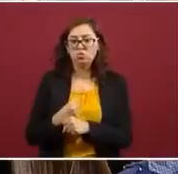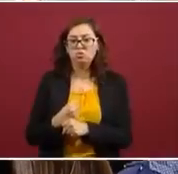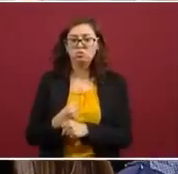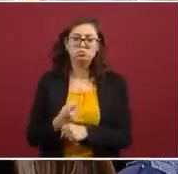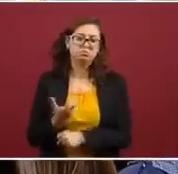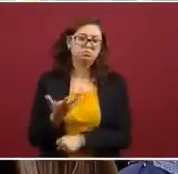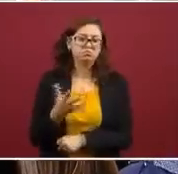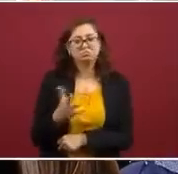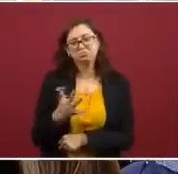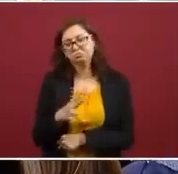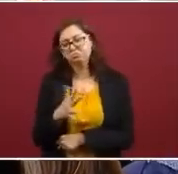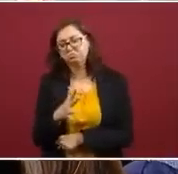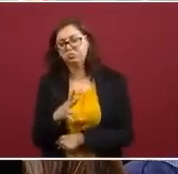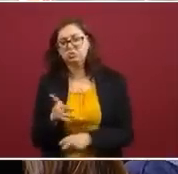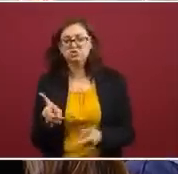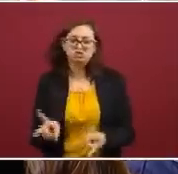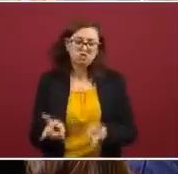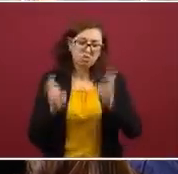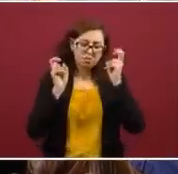en promedio